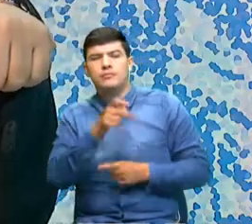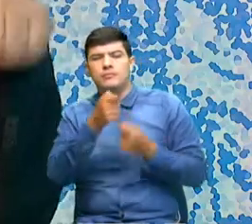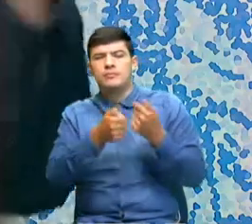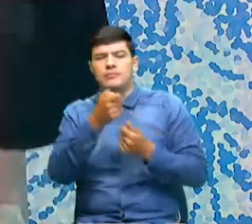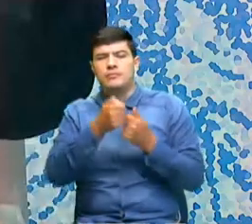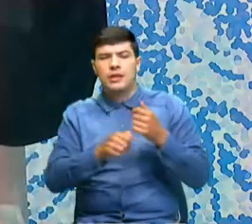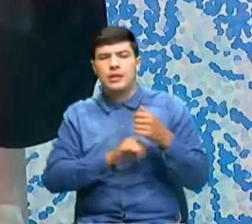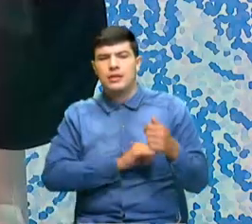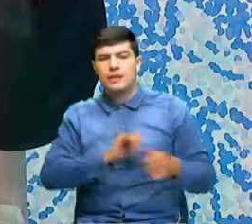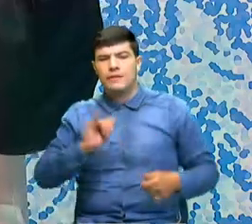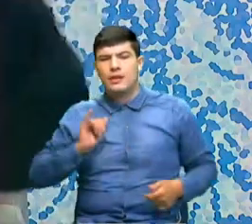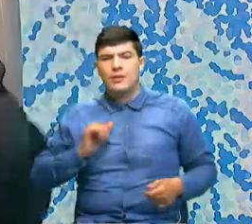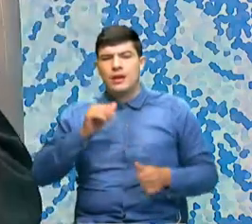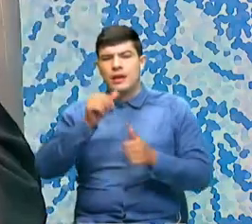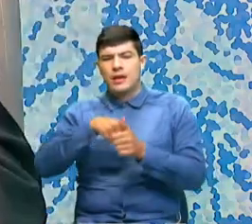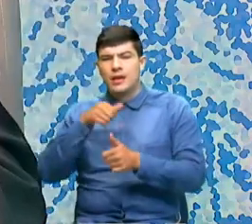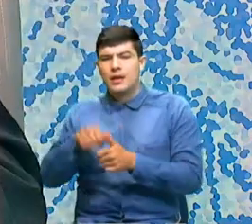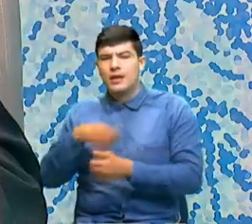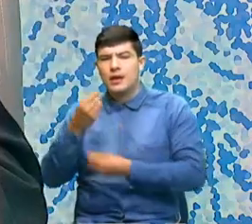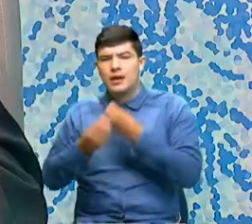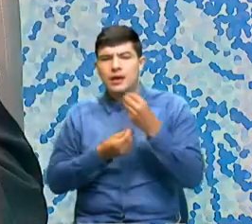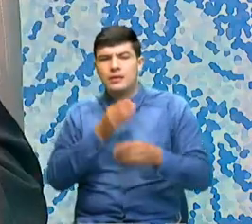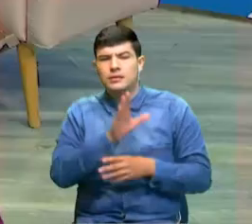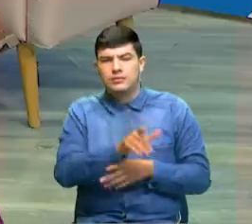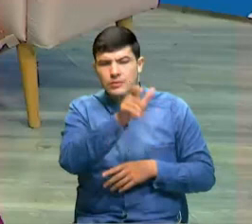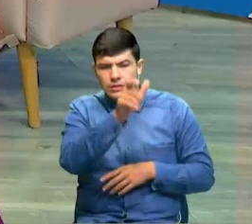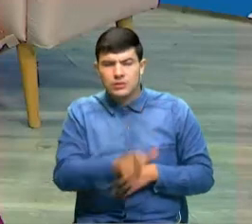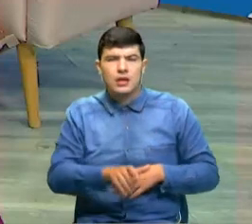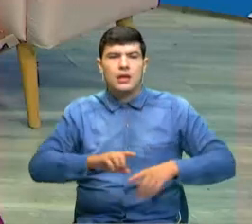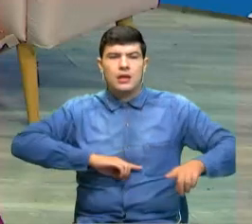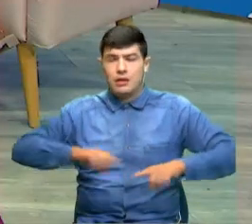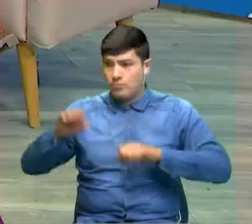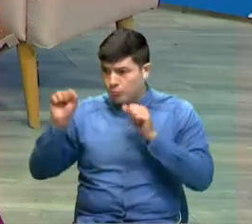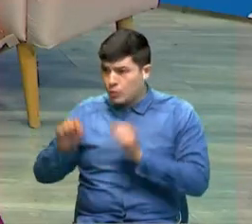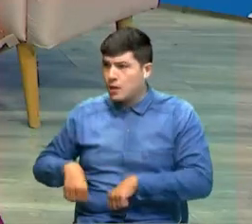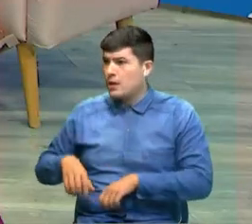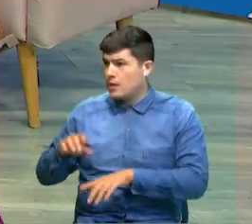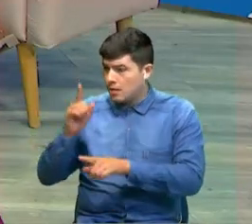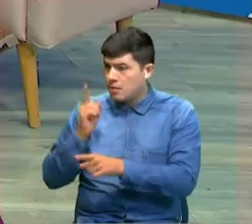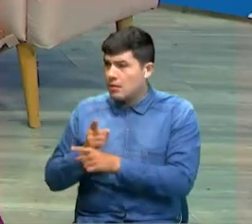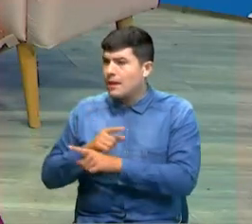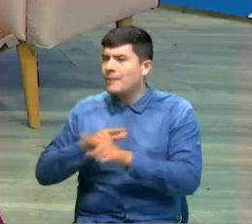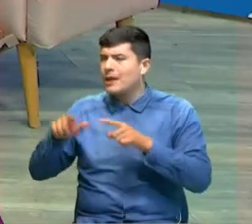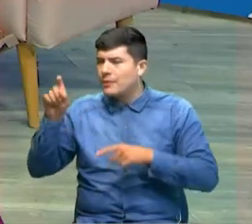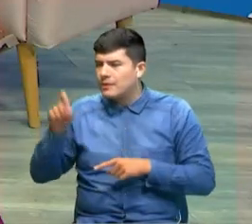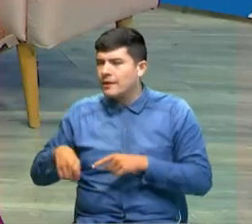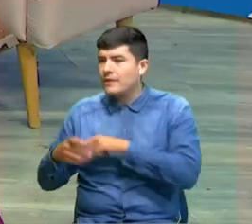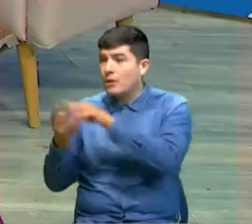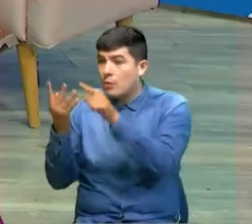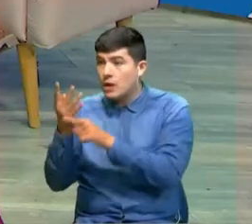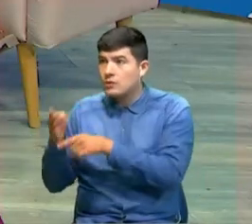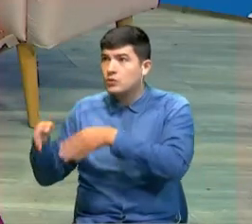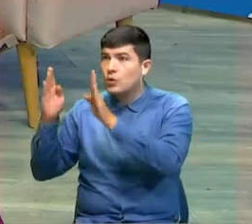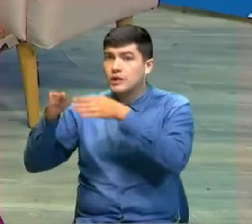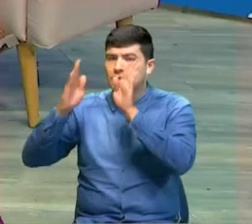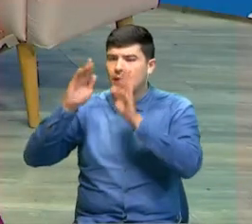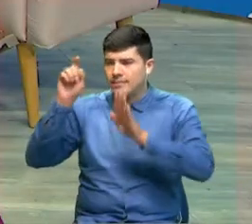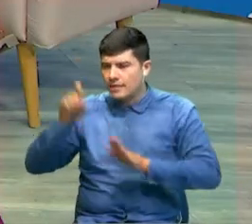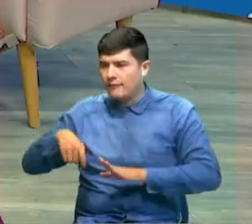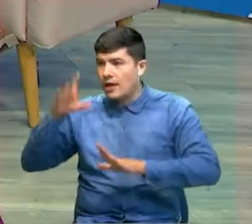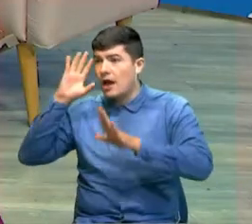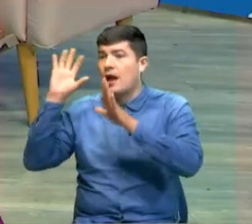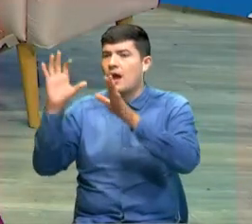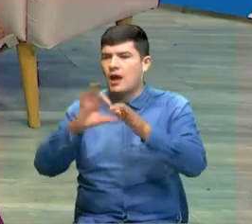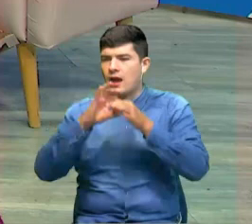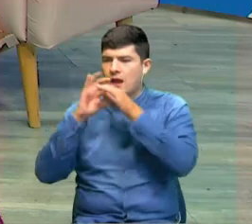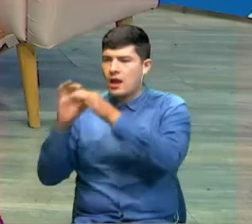presupuestos individuales que realice el administrador. Entonces, ¿sí es viable? Es viable. Ahora, tiene que poner de acuerdo a todas las personas. A todas